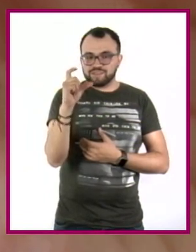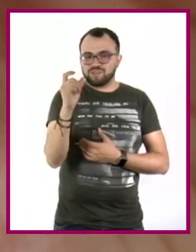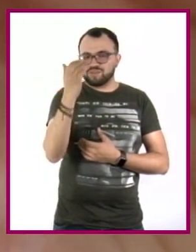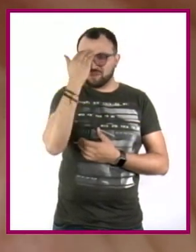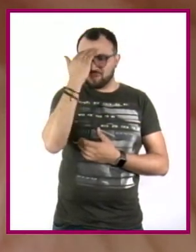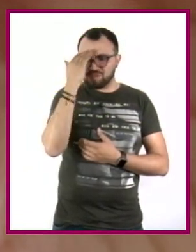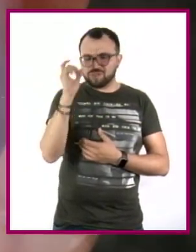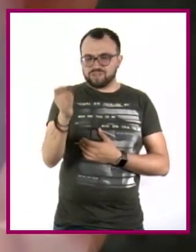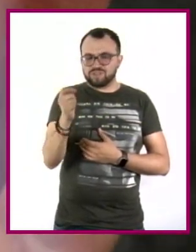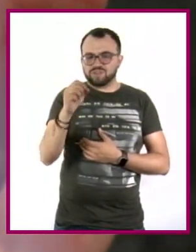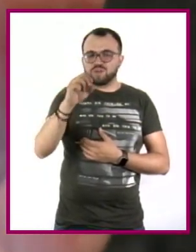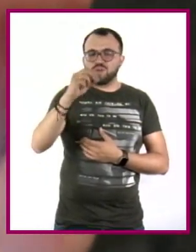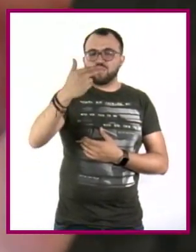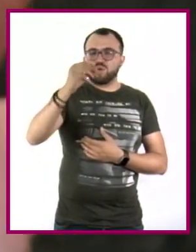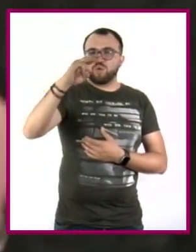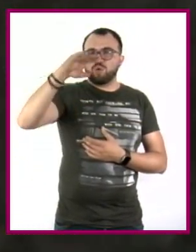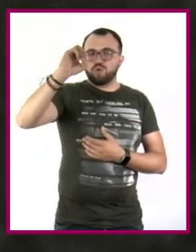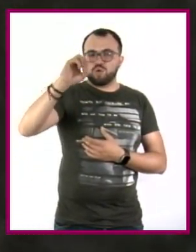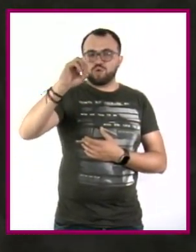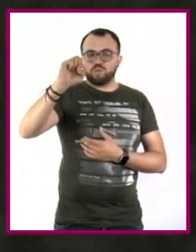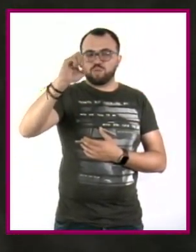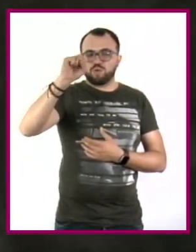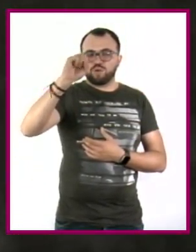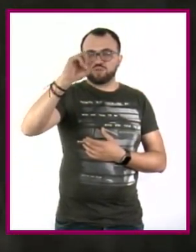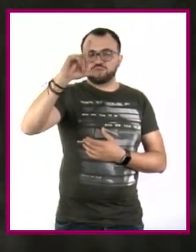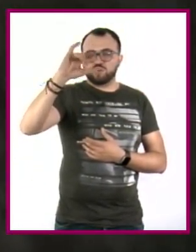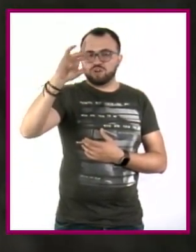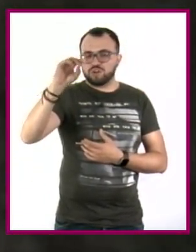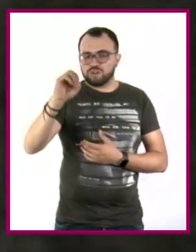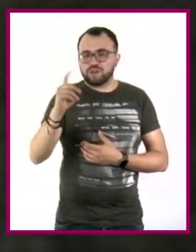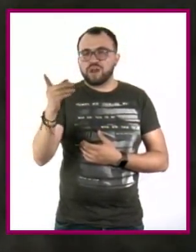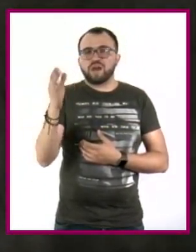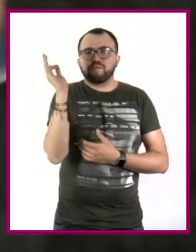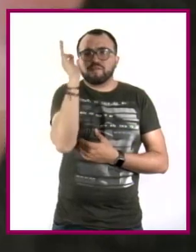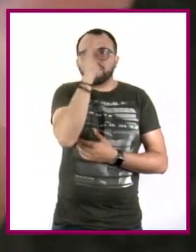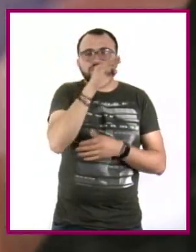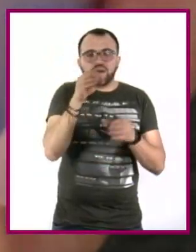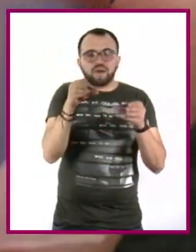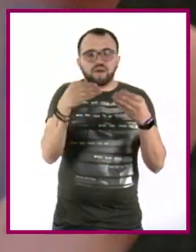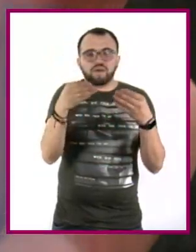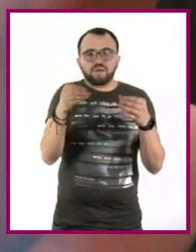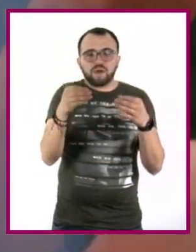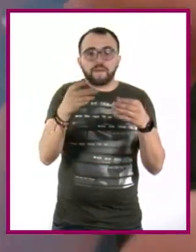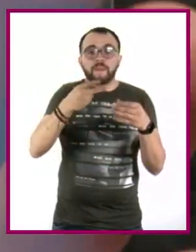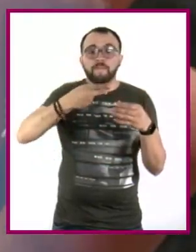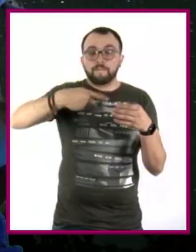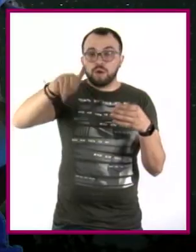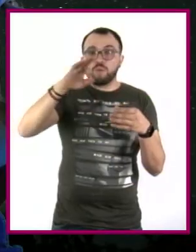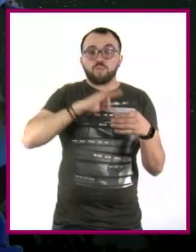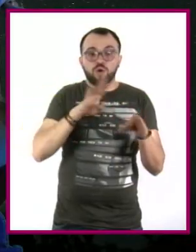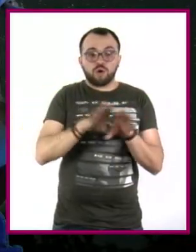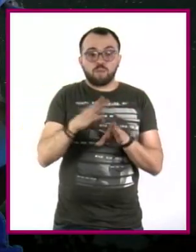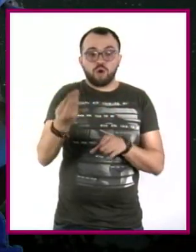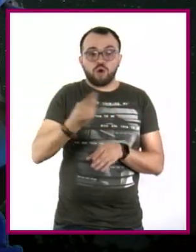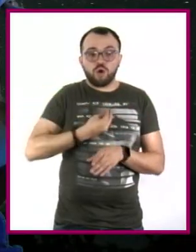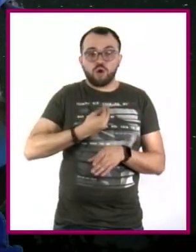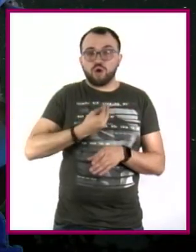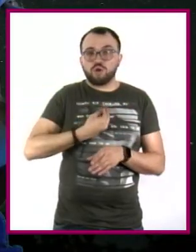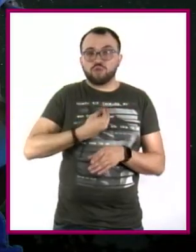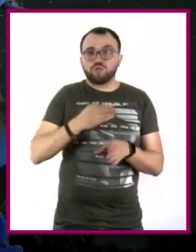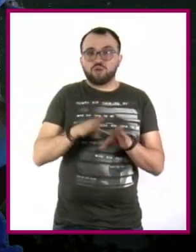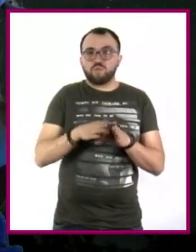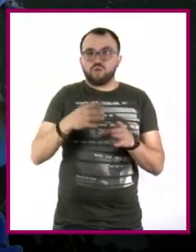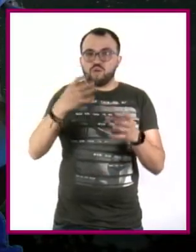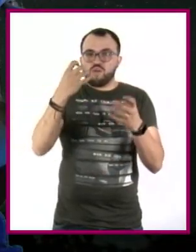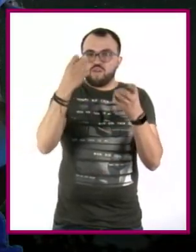conoce como humo sólido debido a su porosidad. Es muy ligero, pero al mismo tiempo puede soportar hasta 1000 veces su